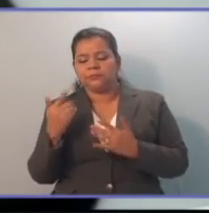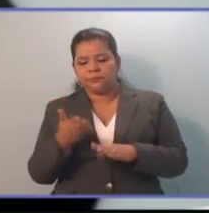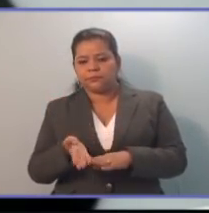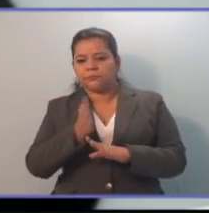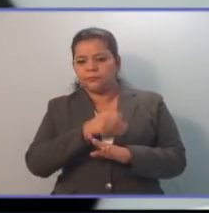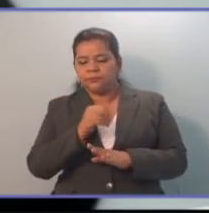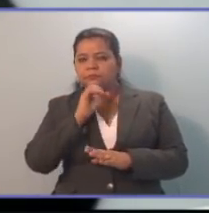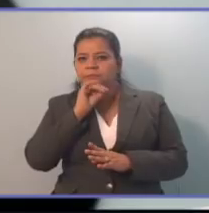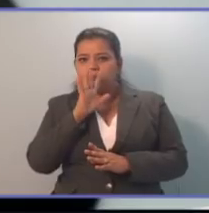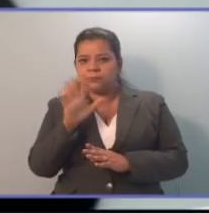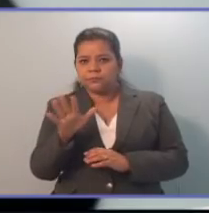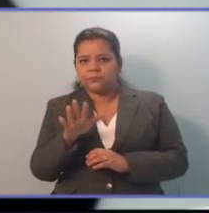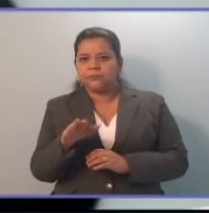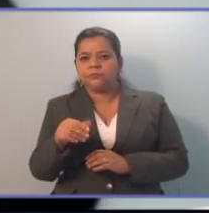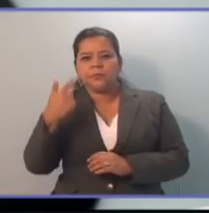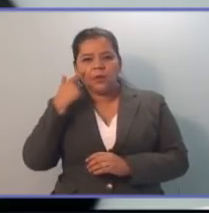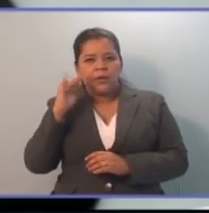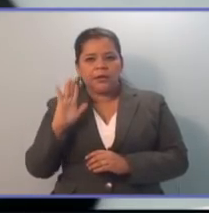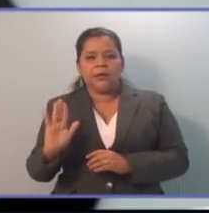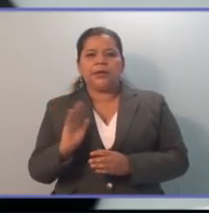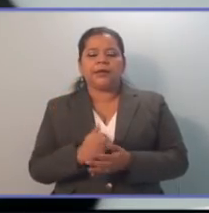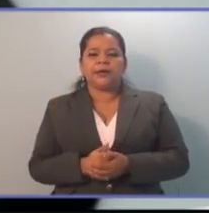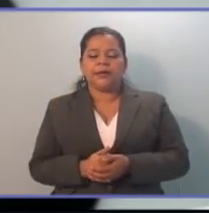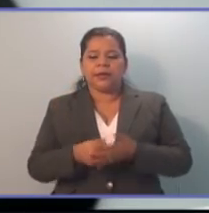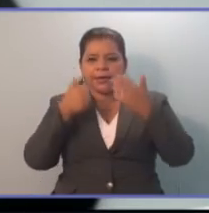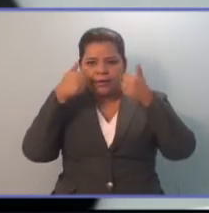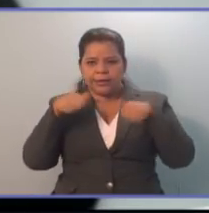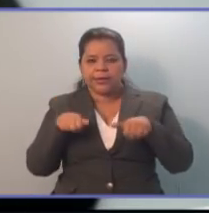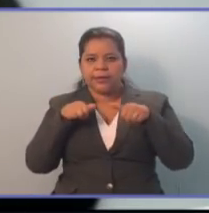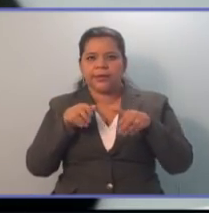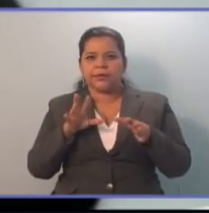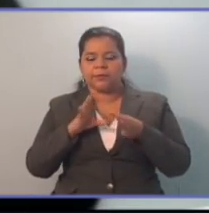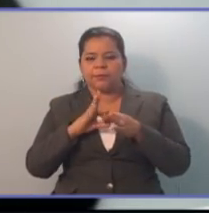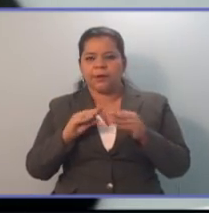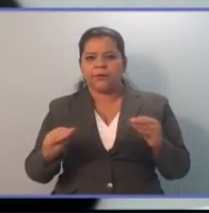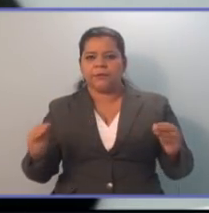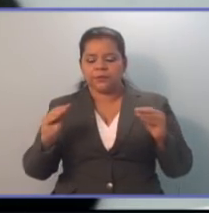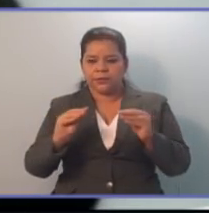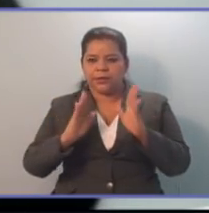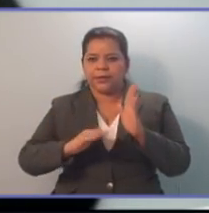como parte, como el caso de la